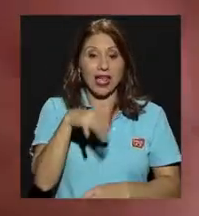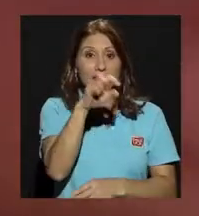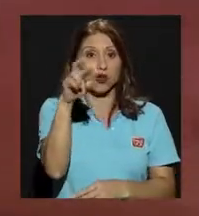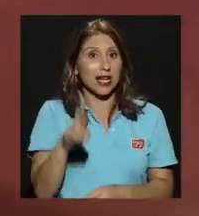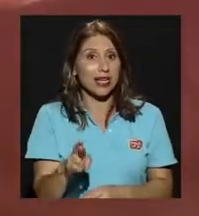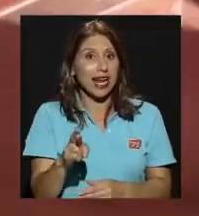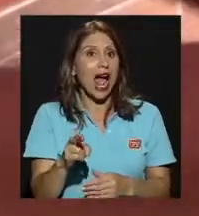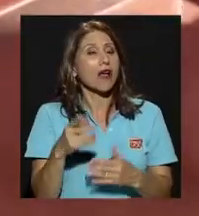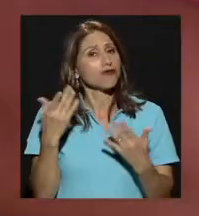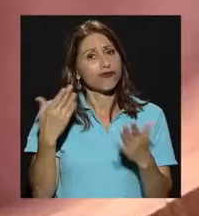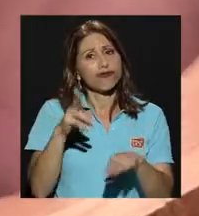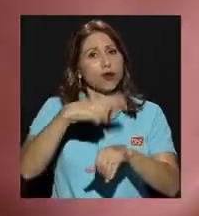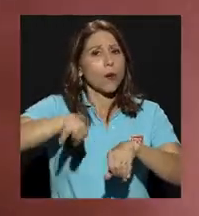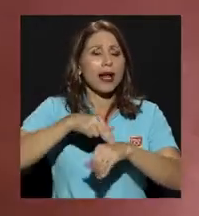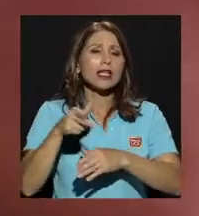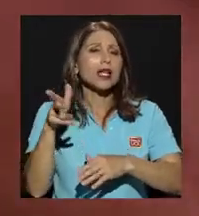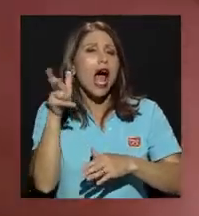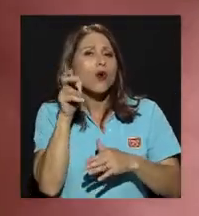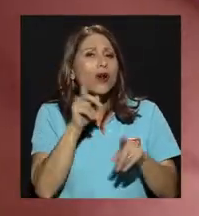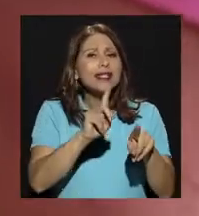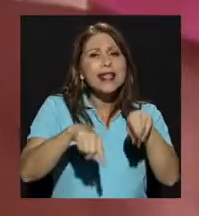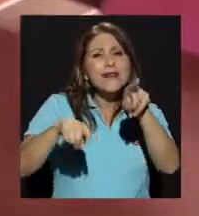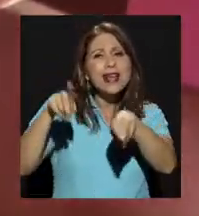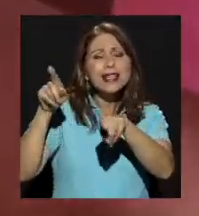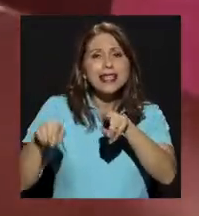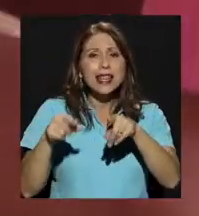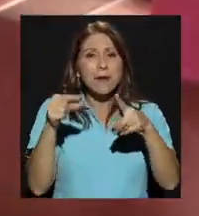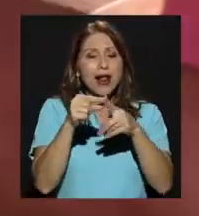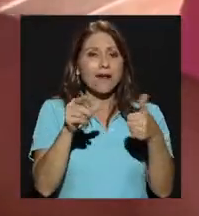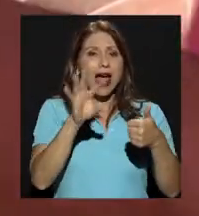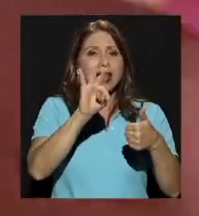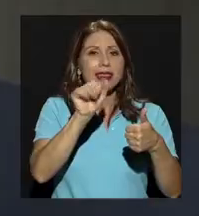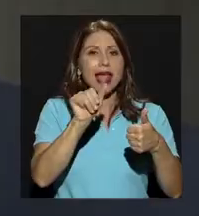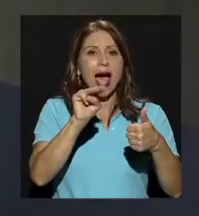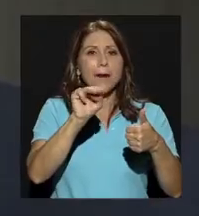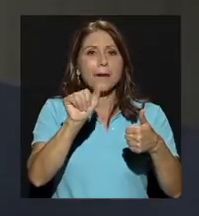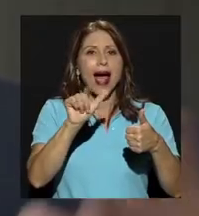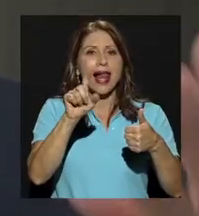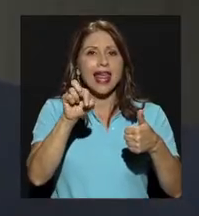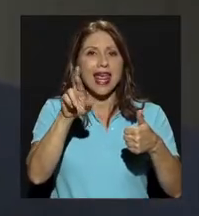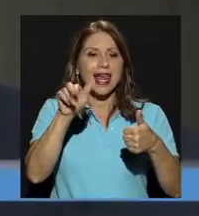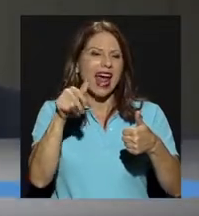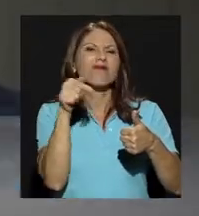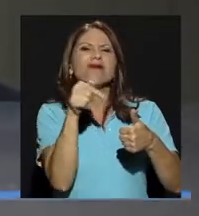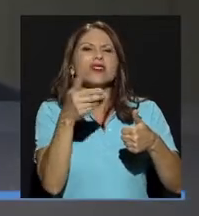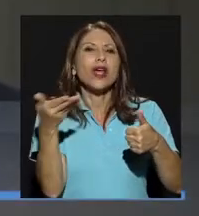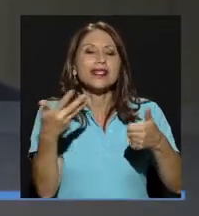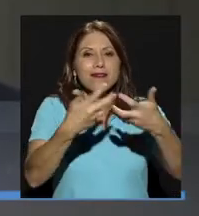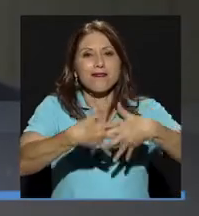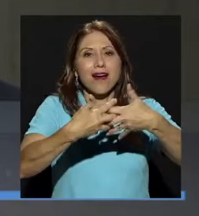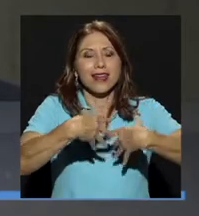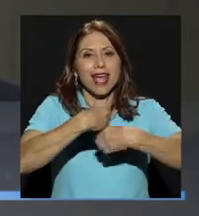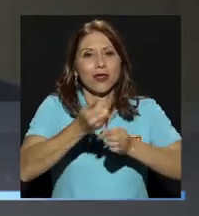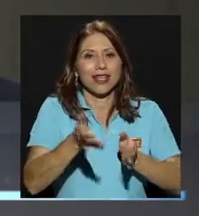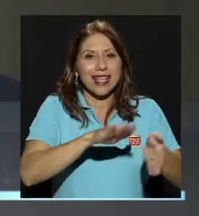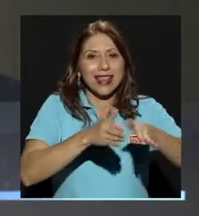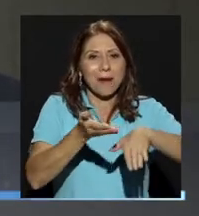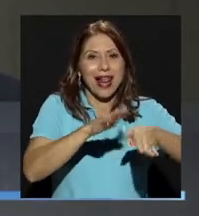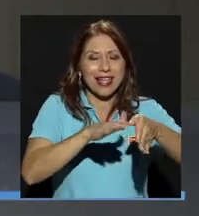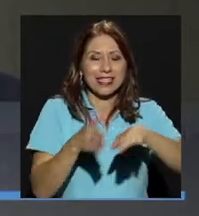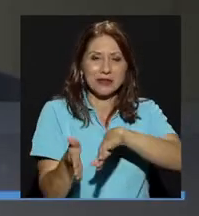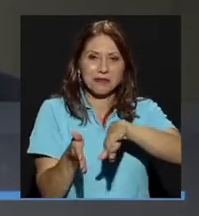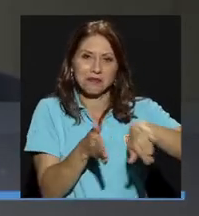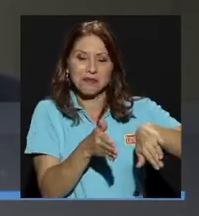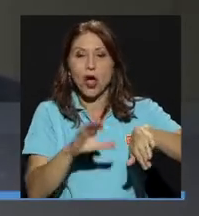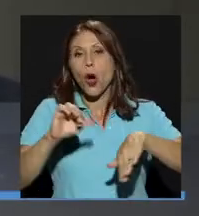algunas derivaciones de la palabra. Tendríamos tamalera, que sería la fábrica donde hacen tamales. En